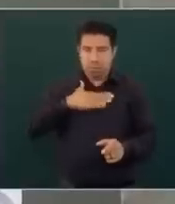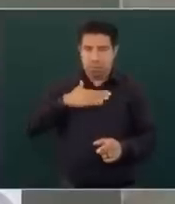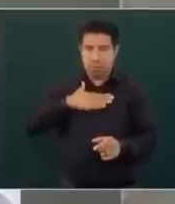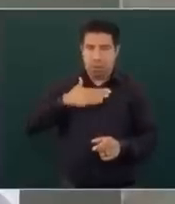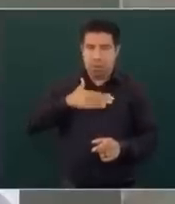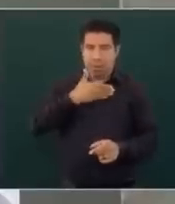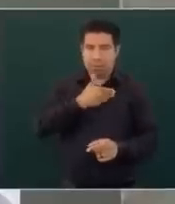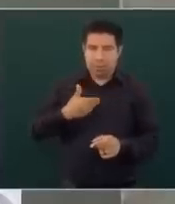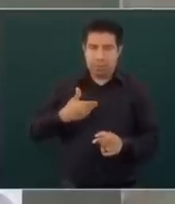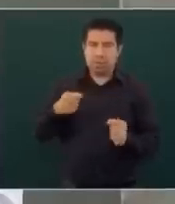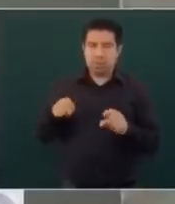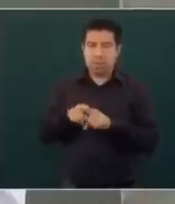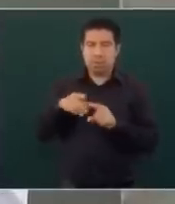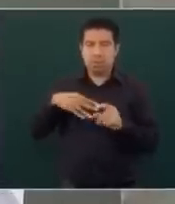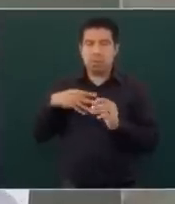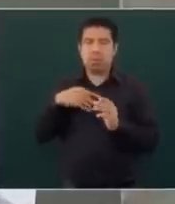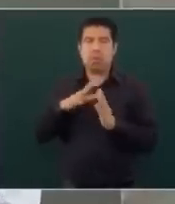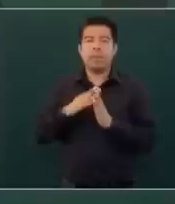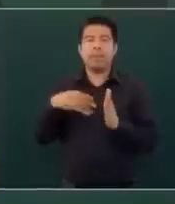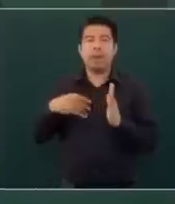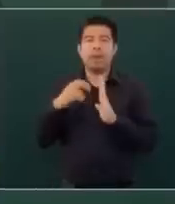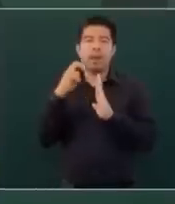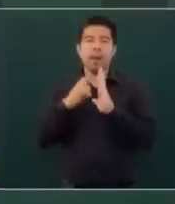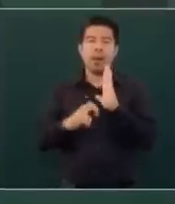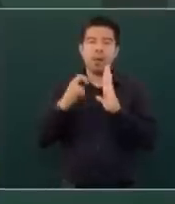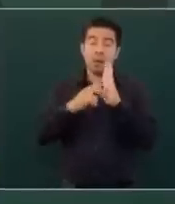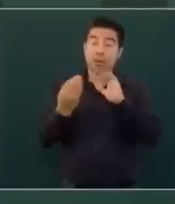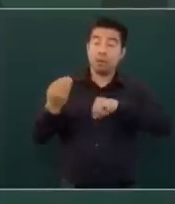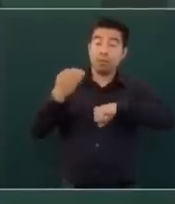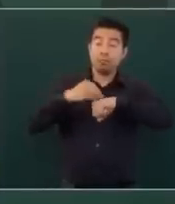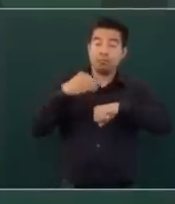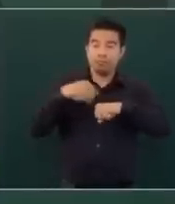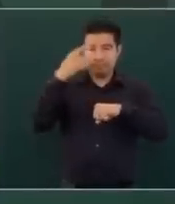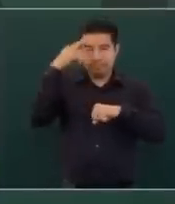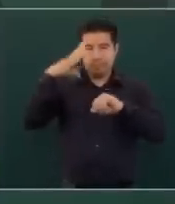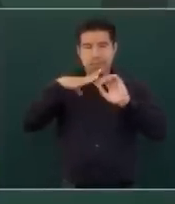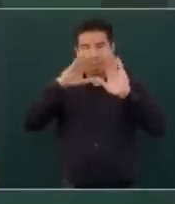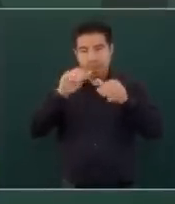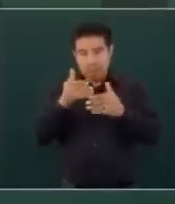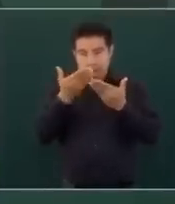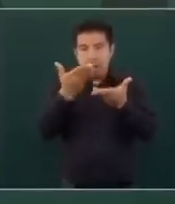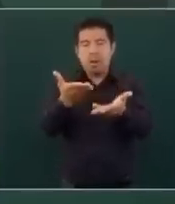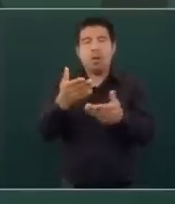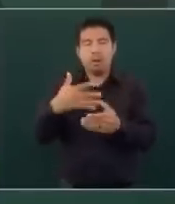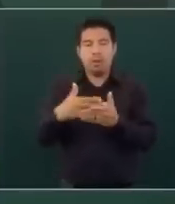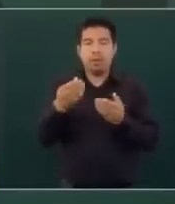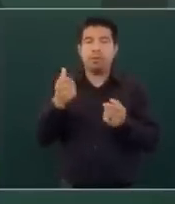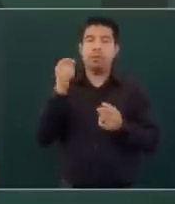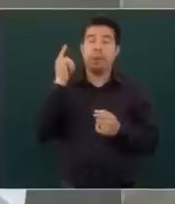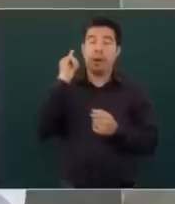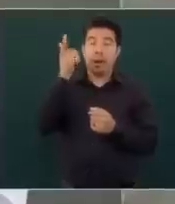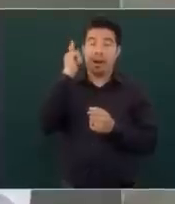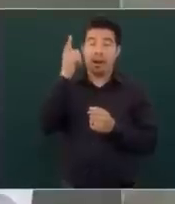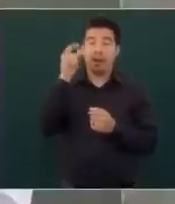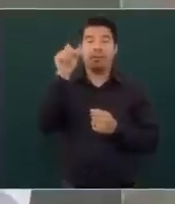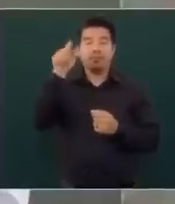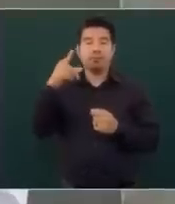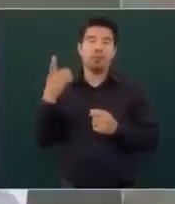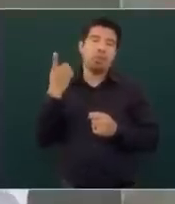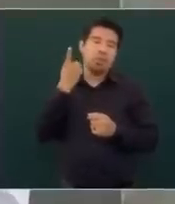Constitución. Espero que para entonces en el poder